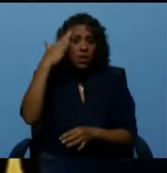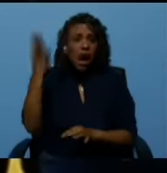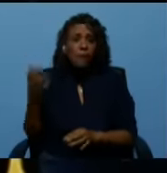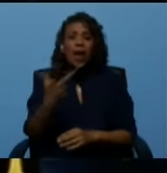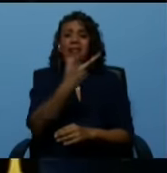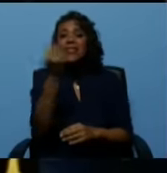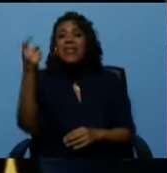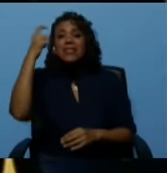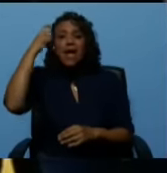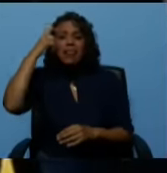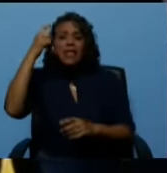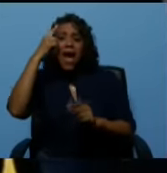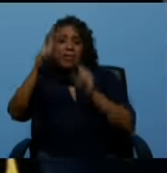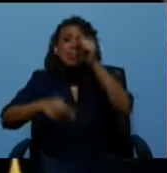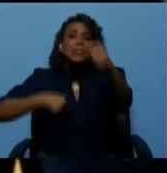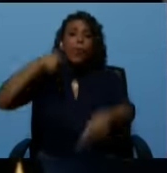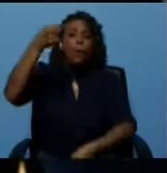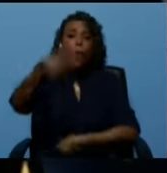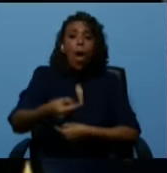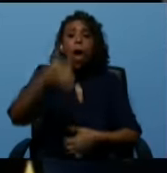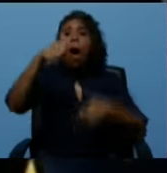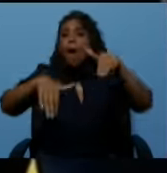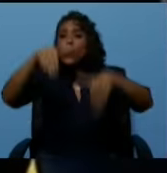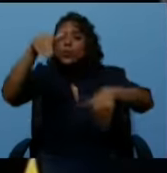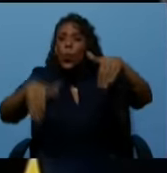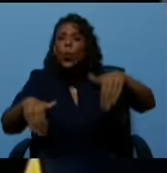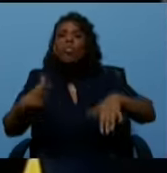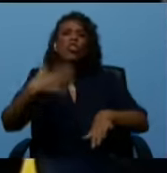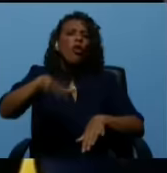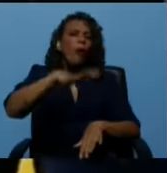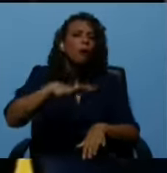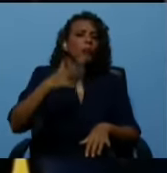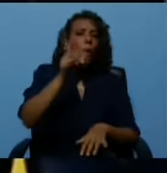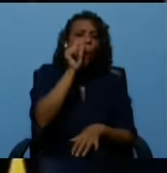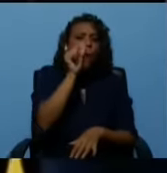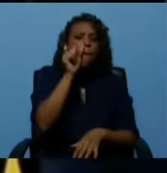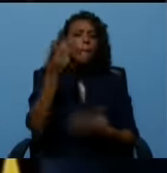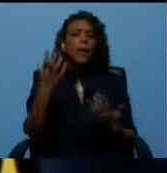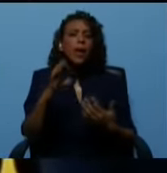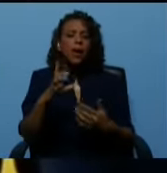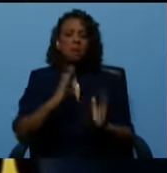30 días después, ¿dónde está Elon Musk?